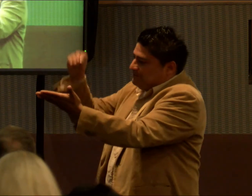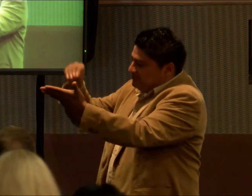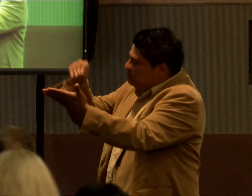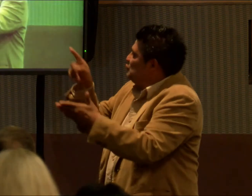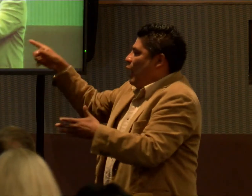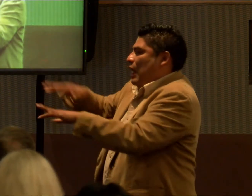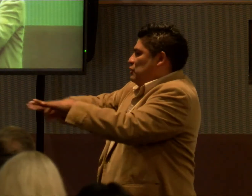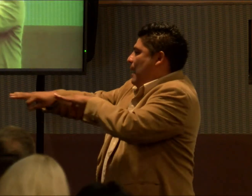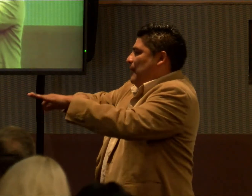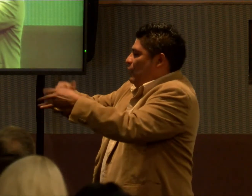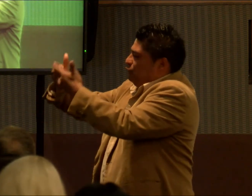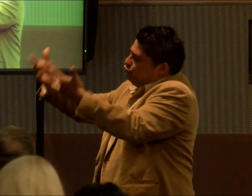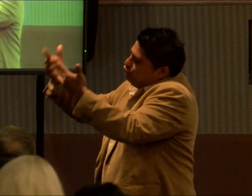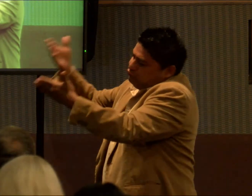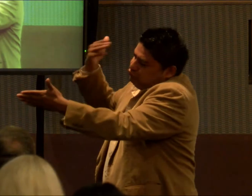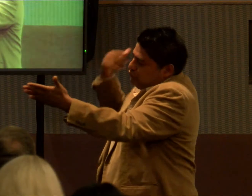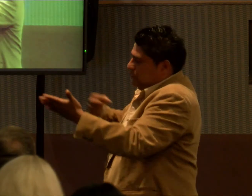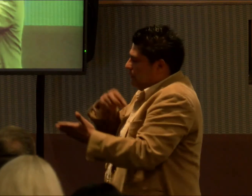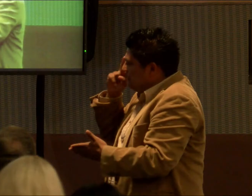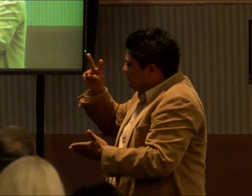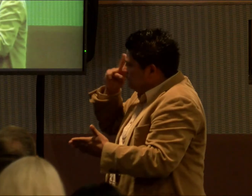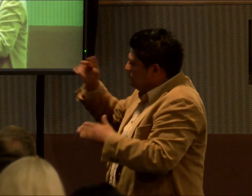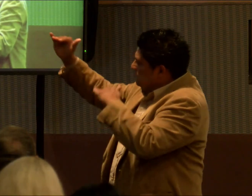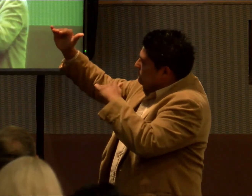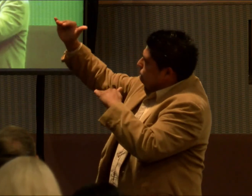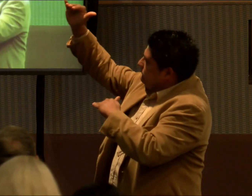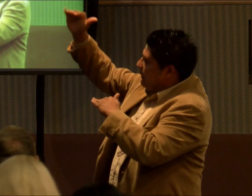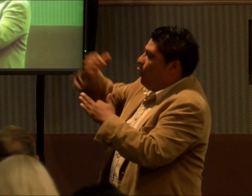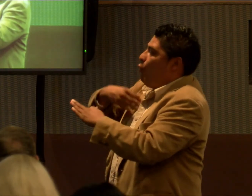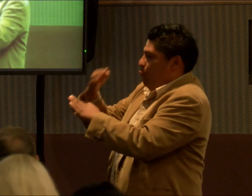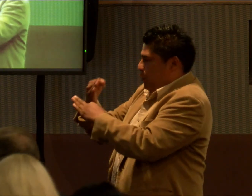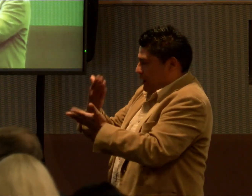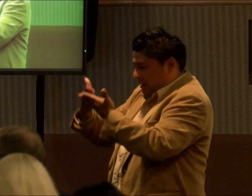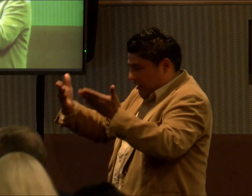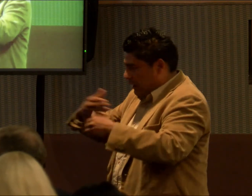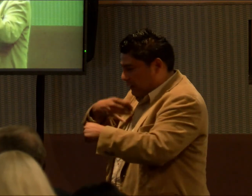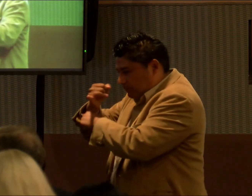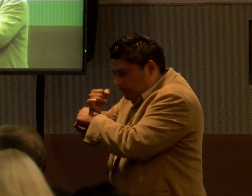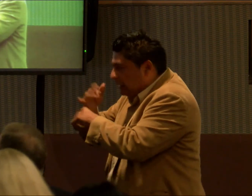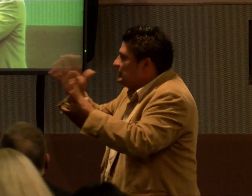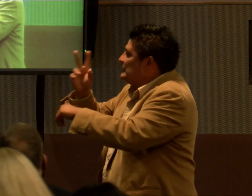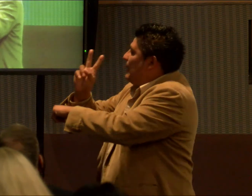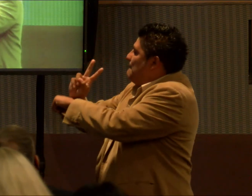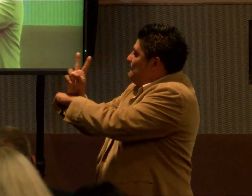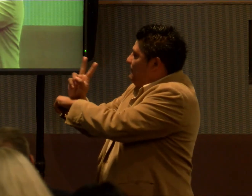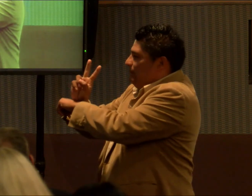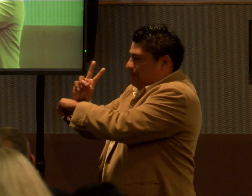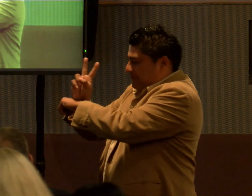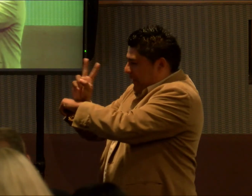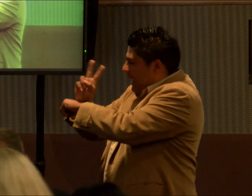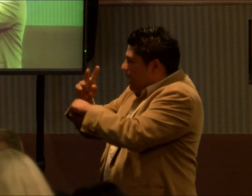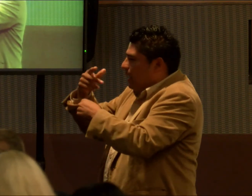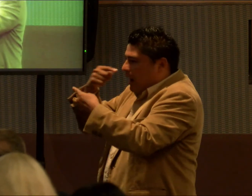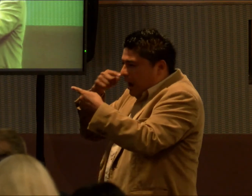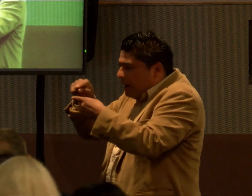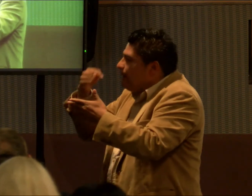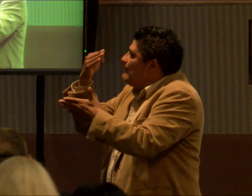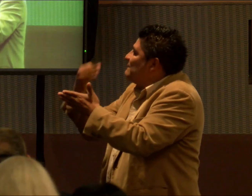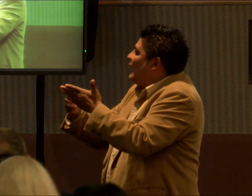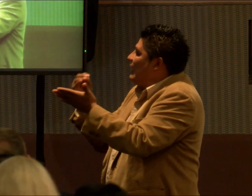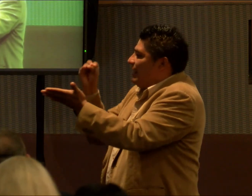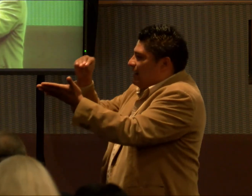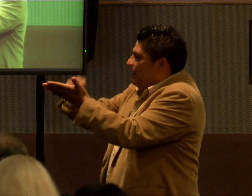otros países, también es un ejemplo para nosotros los sordos. Efectivamente, cuando éramos niños y veíamos que no había subtítulos en la